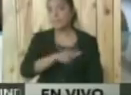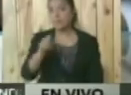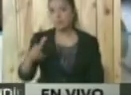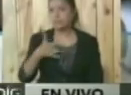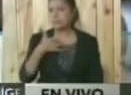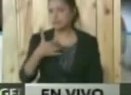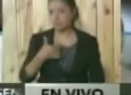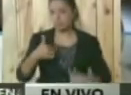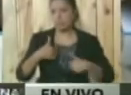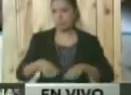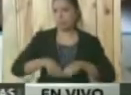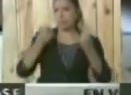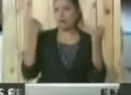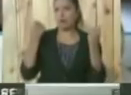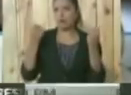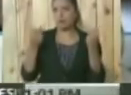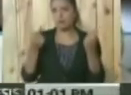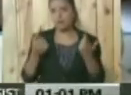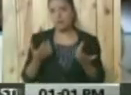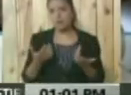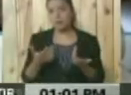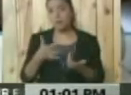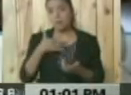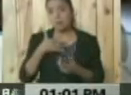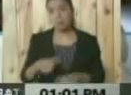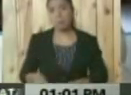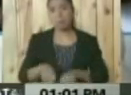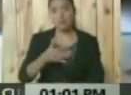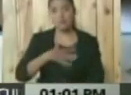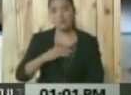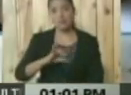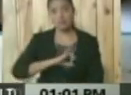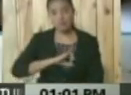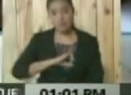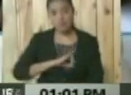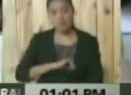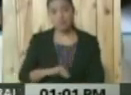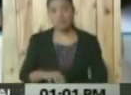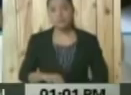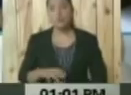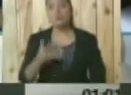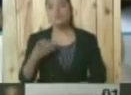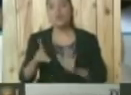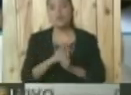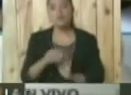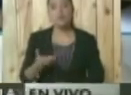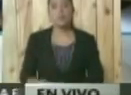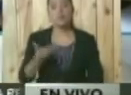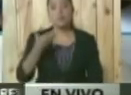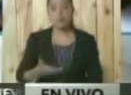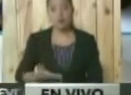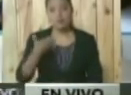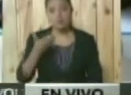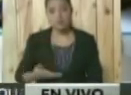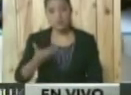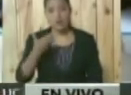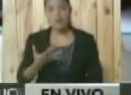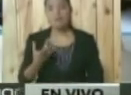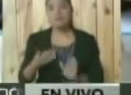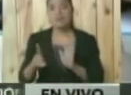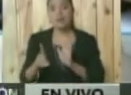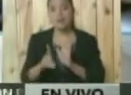estaba vulnerada su, su derecho, un derecho tan importante, fundamental y elemental como es el